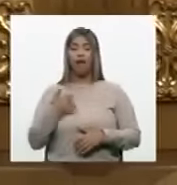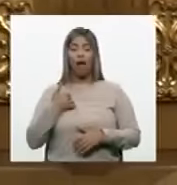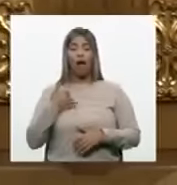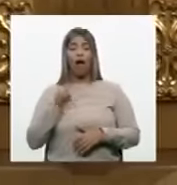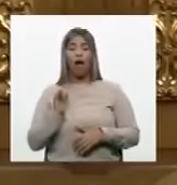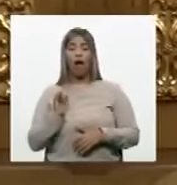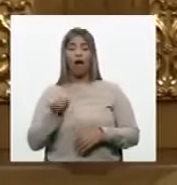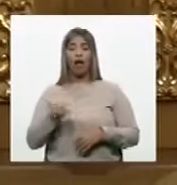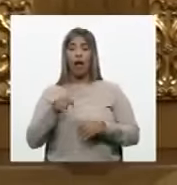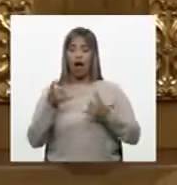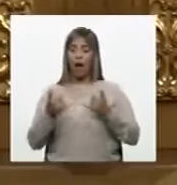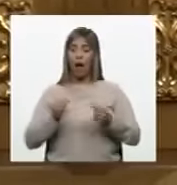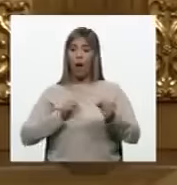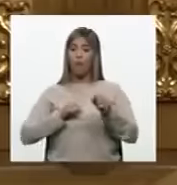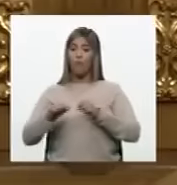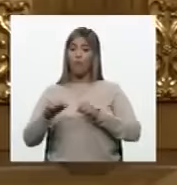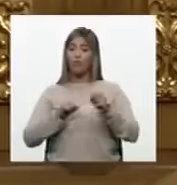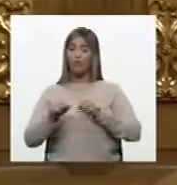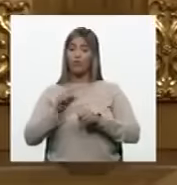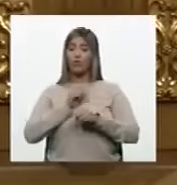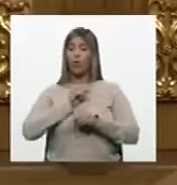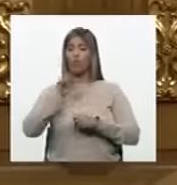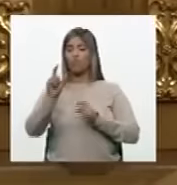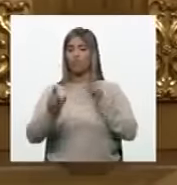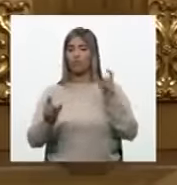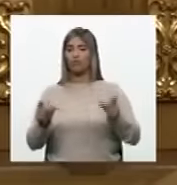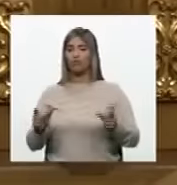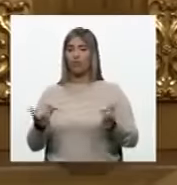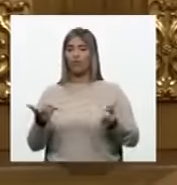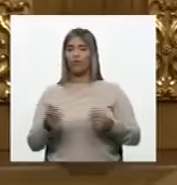de lo que es hoy el movimiento popular.